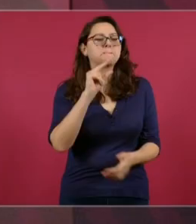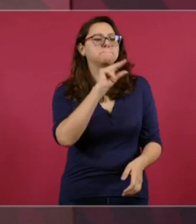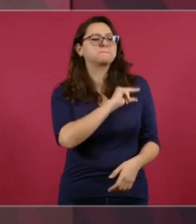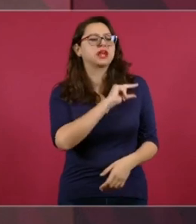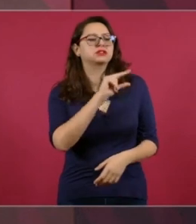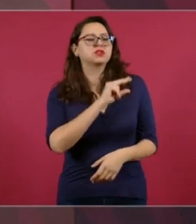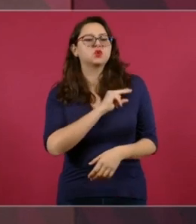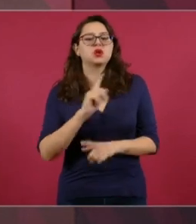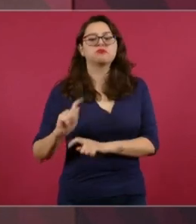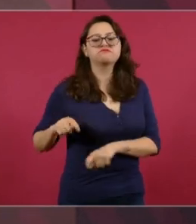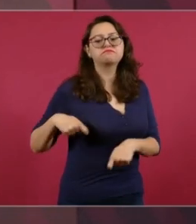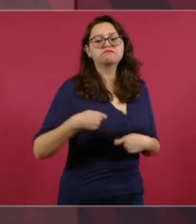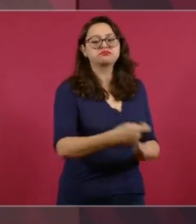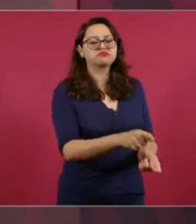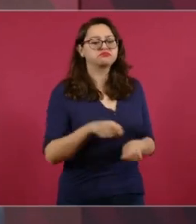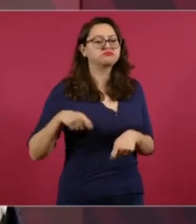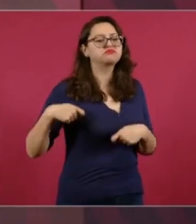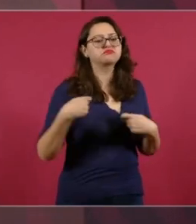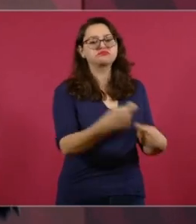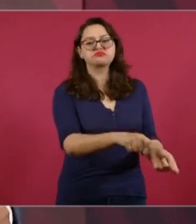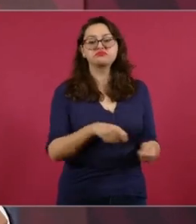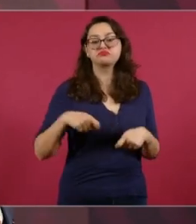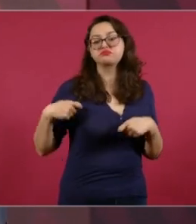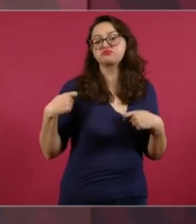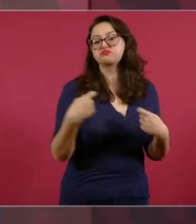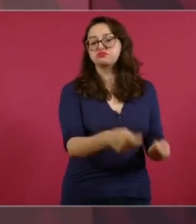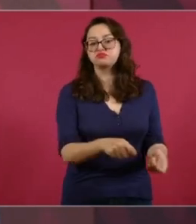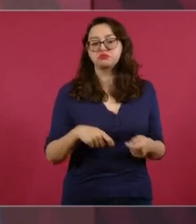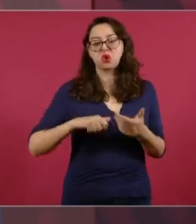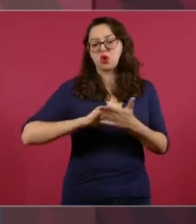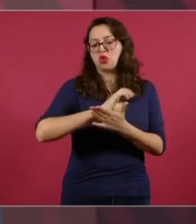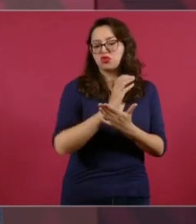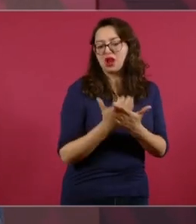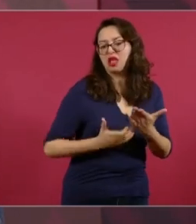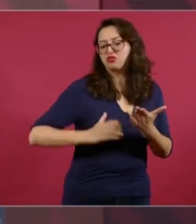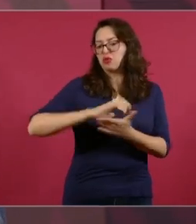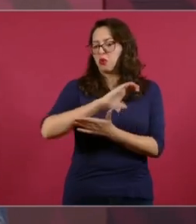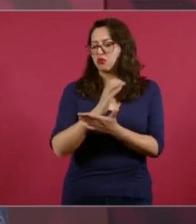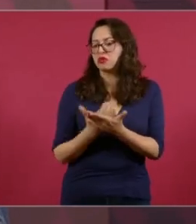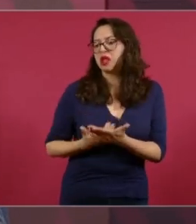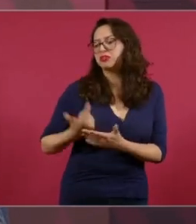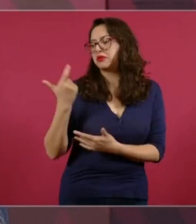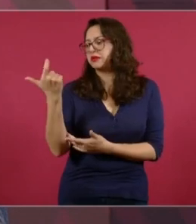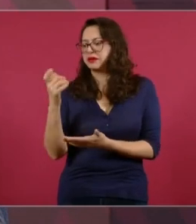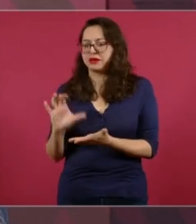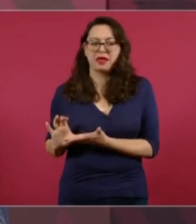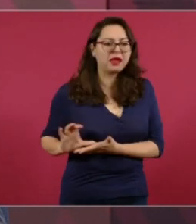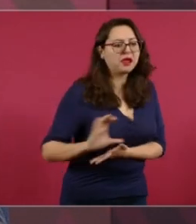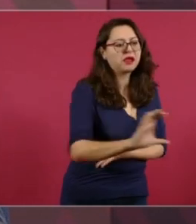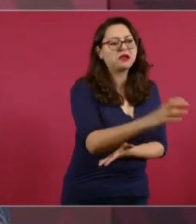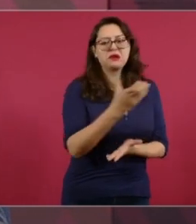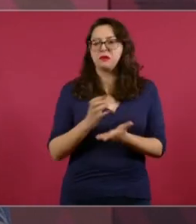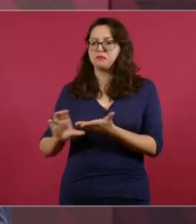a entregar concesiones para hacer autopistas y cobrar.